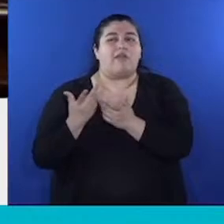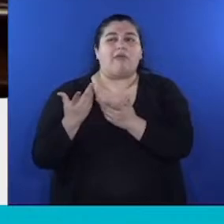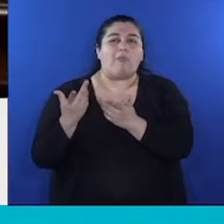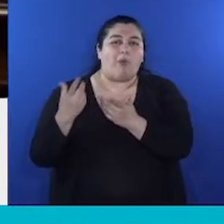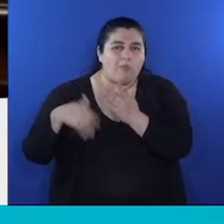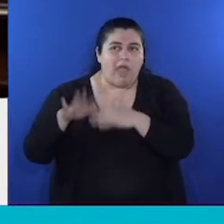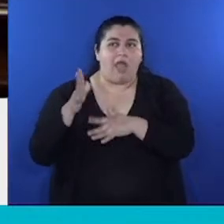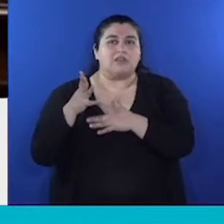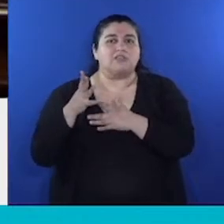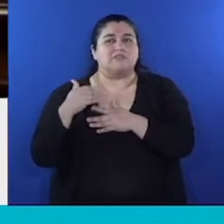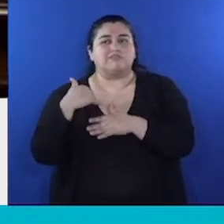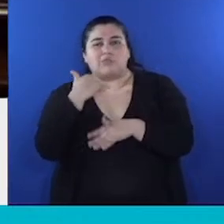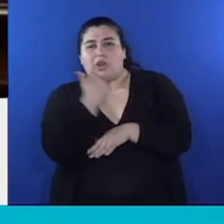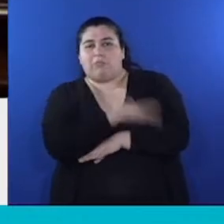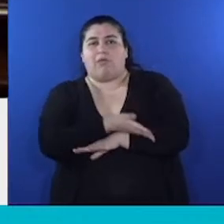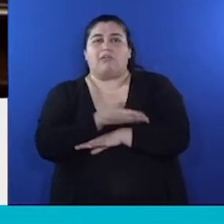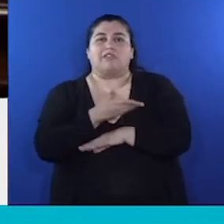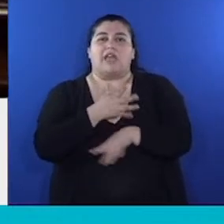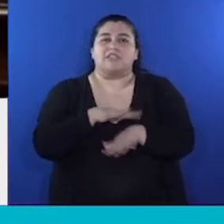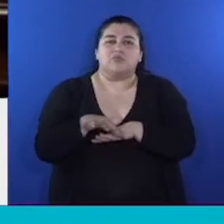la impunidad y la violencia,